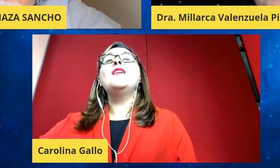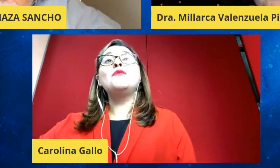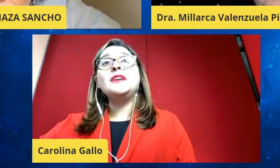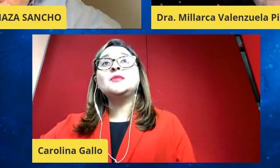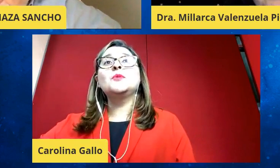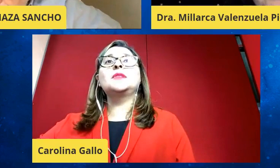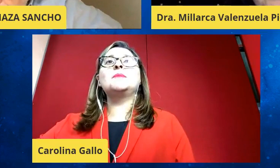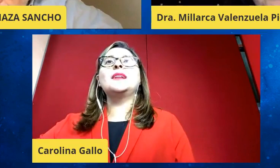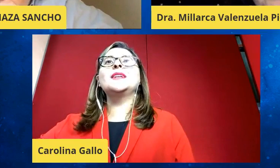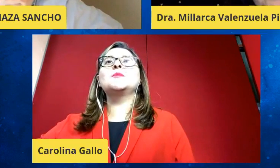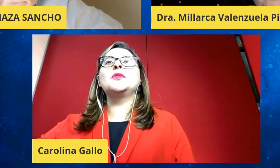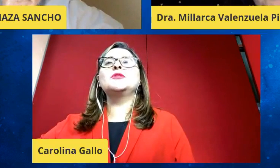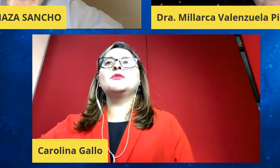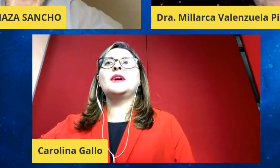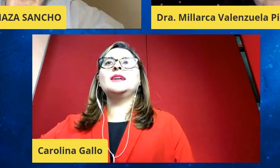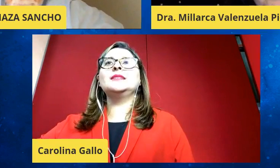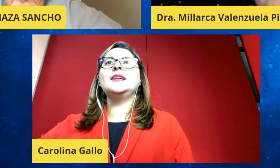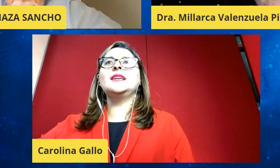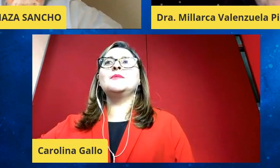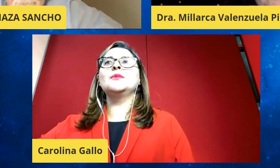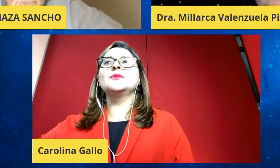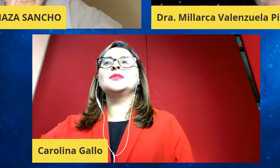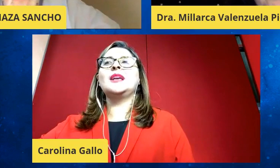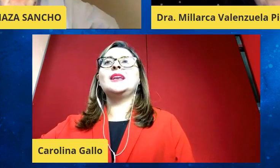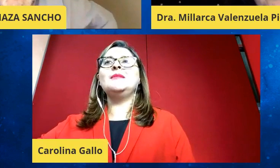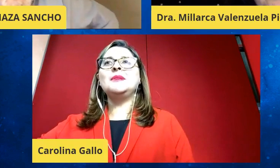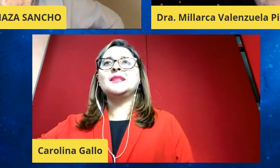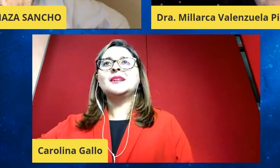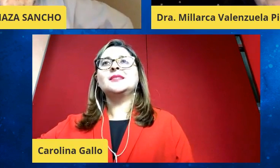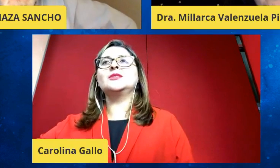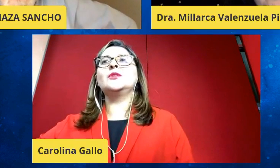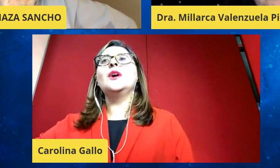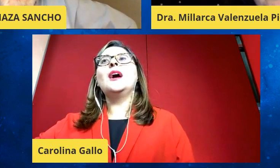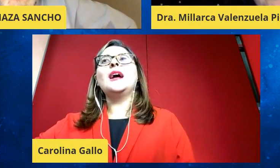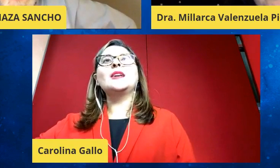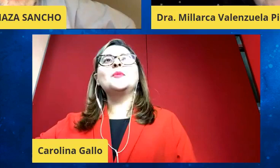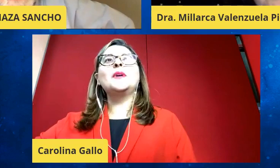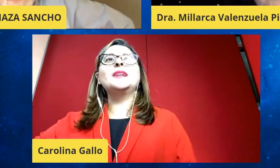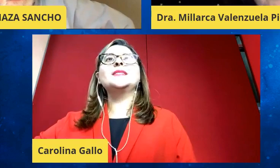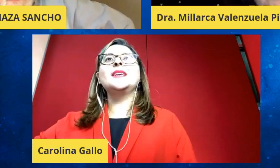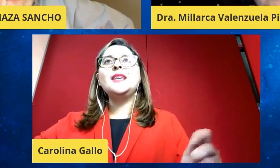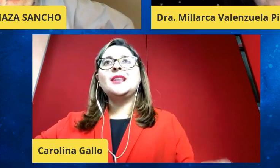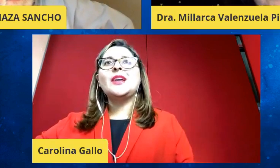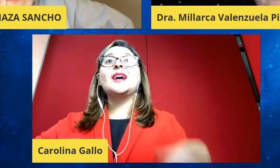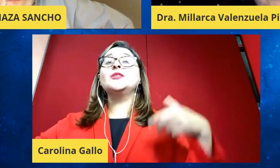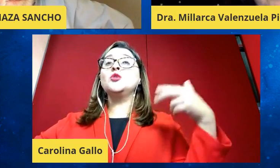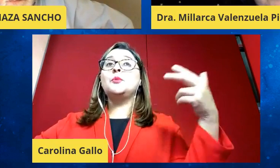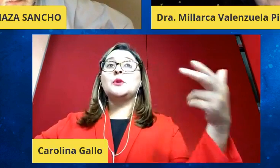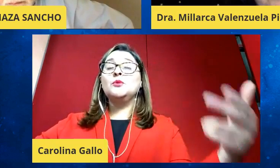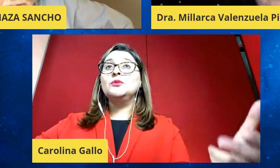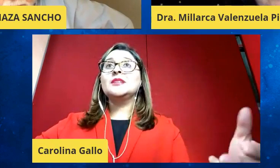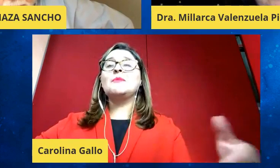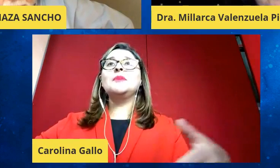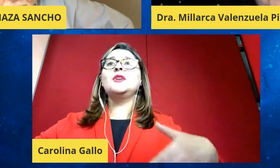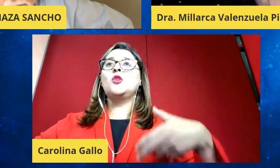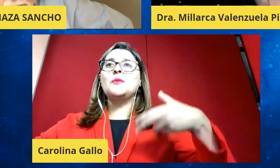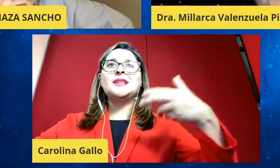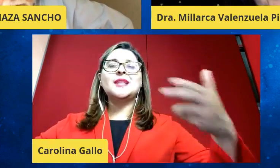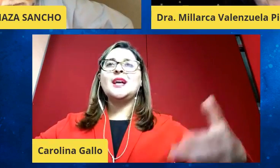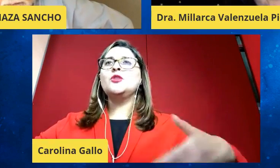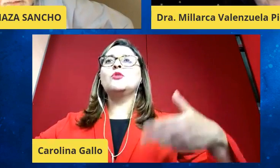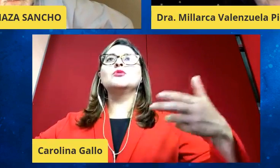del Facebook de Par Explora Antofagasta y queremos invitar, ¿cierto?, a que nos puedan seguir, dejar sus preguntas